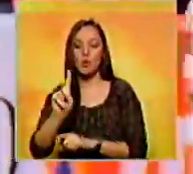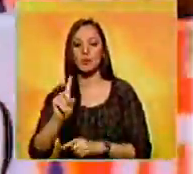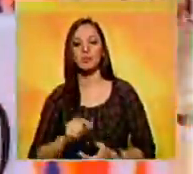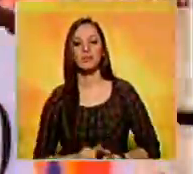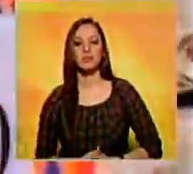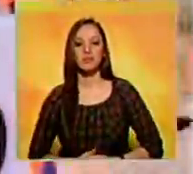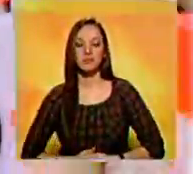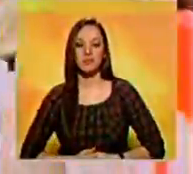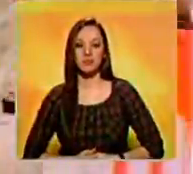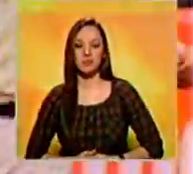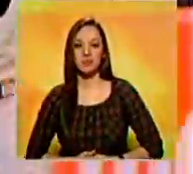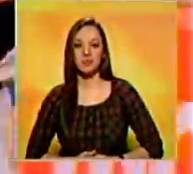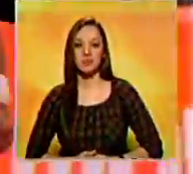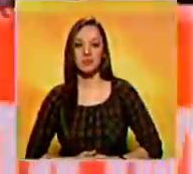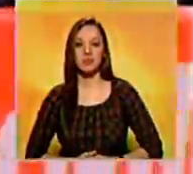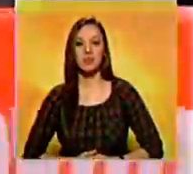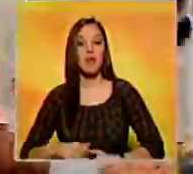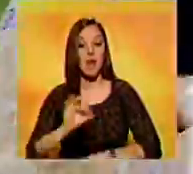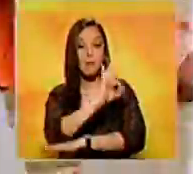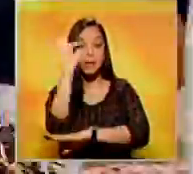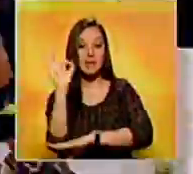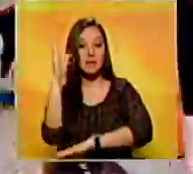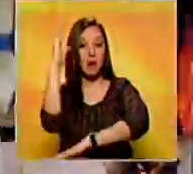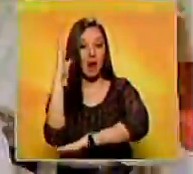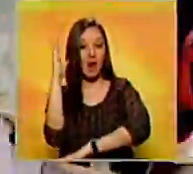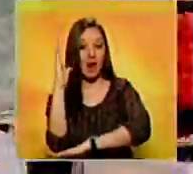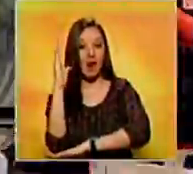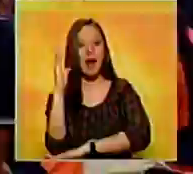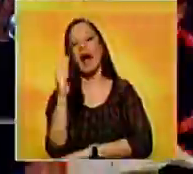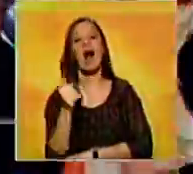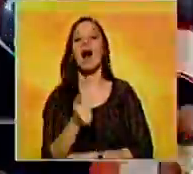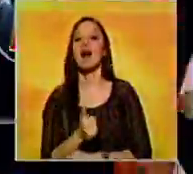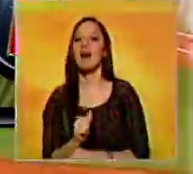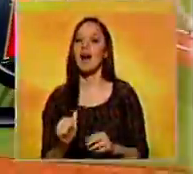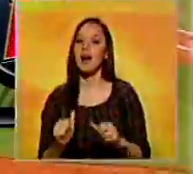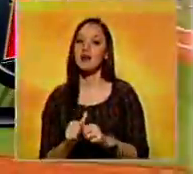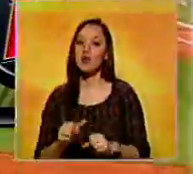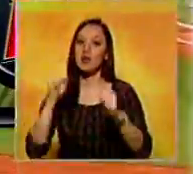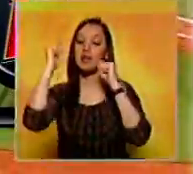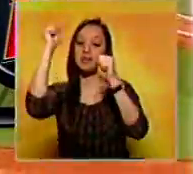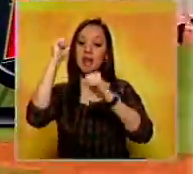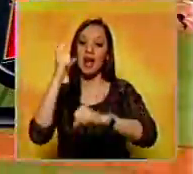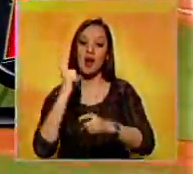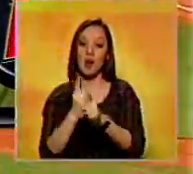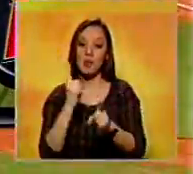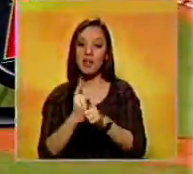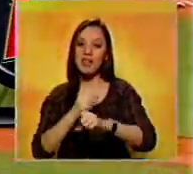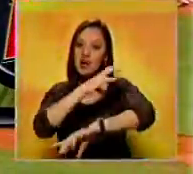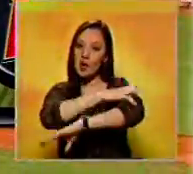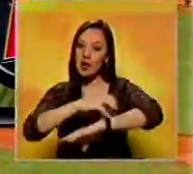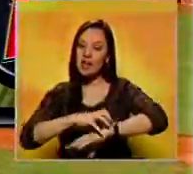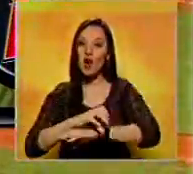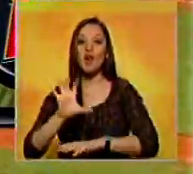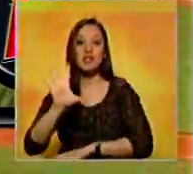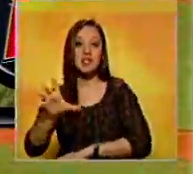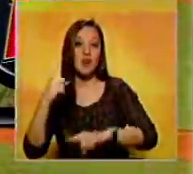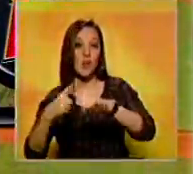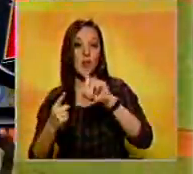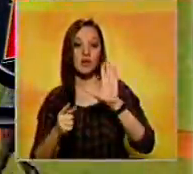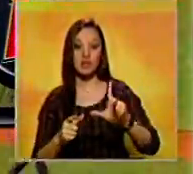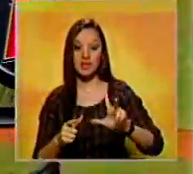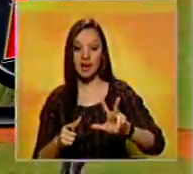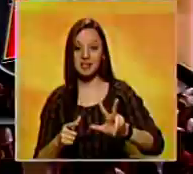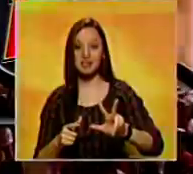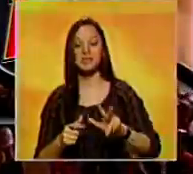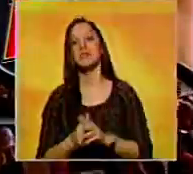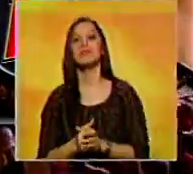anotada. En Barquisimeto, los Cardenales de Lara vinieron de atrás para vencer a los Tigres Aragua 5-3. José Pérez y Jairo